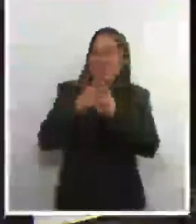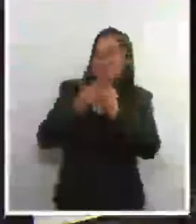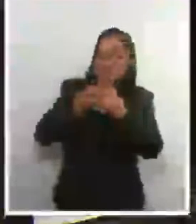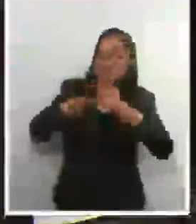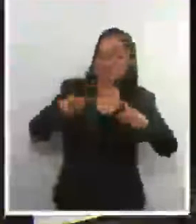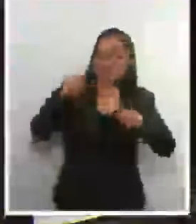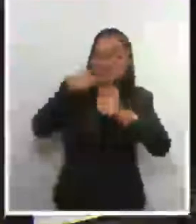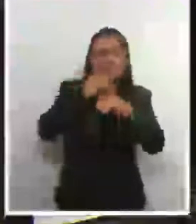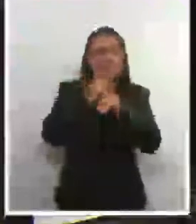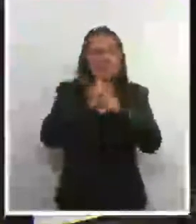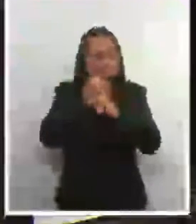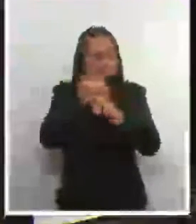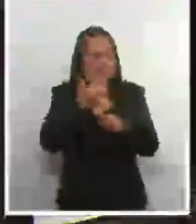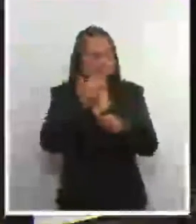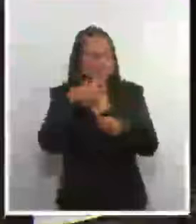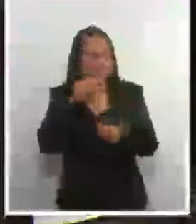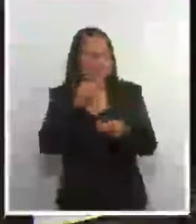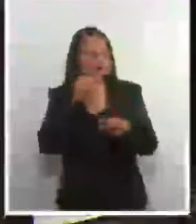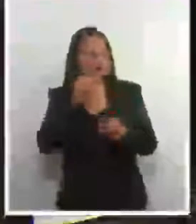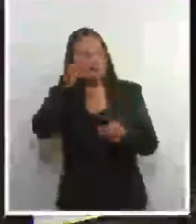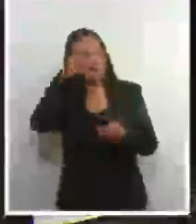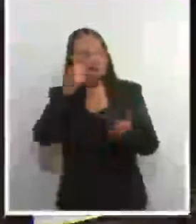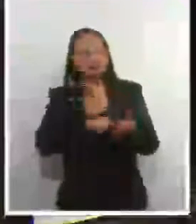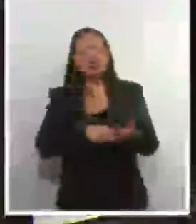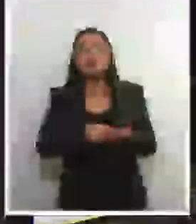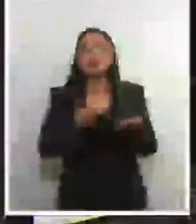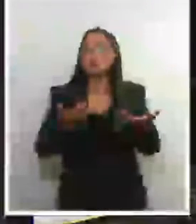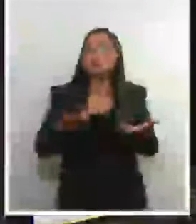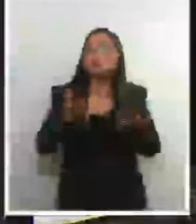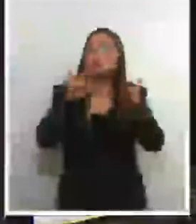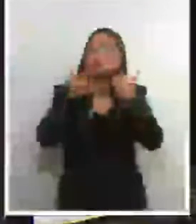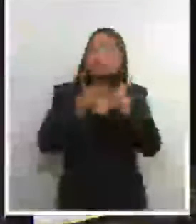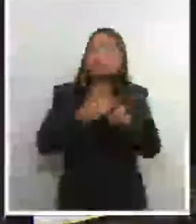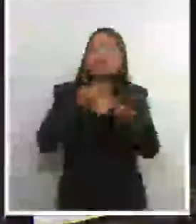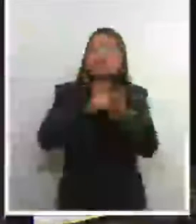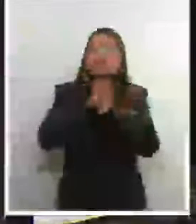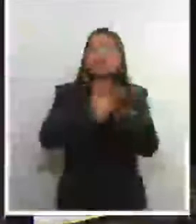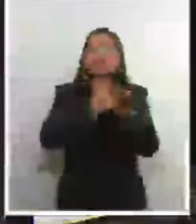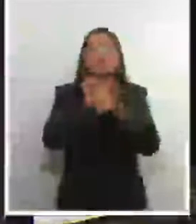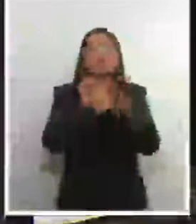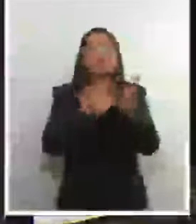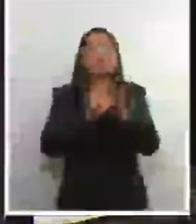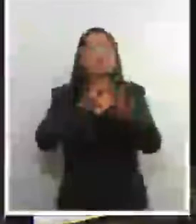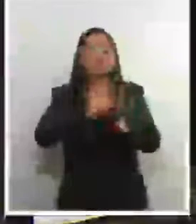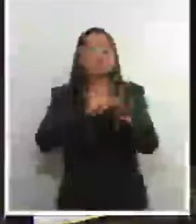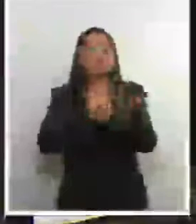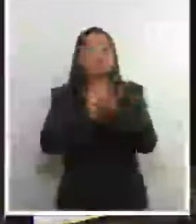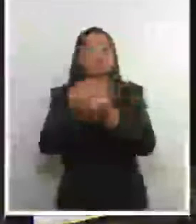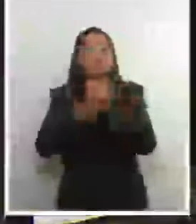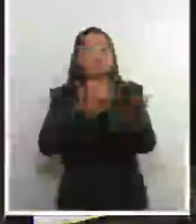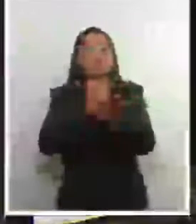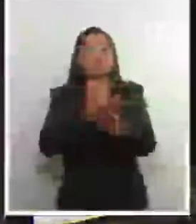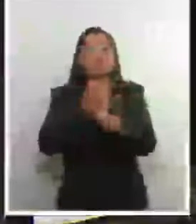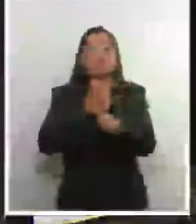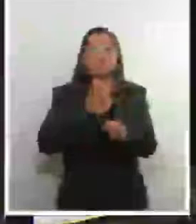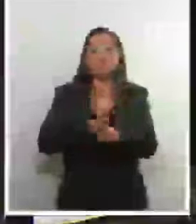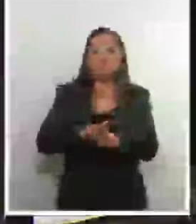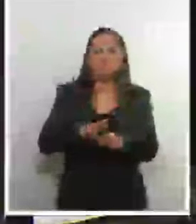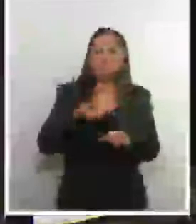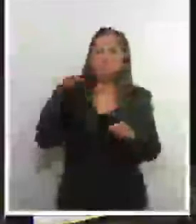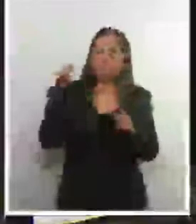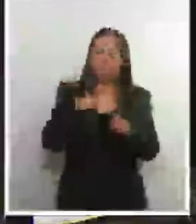y de investigación, pero creo que no existe en este artículo, en el dictamen, el